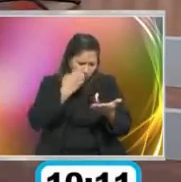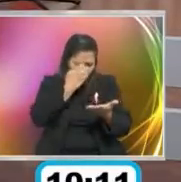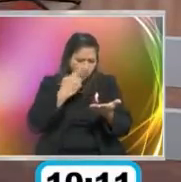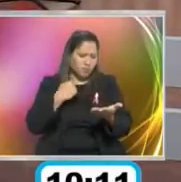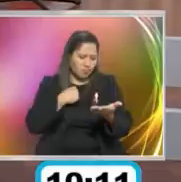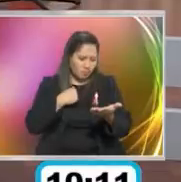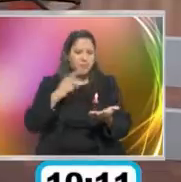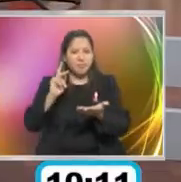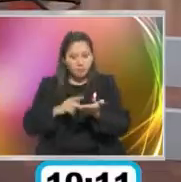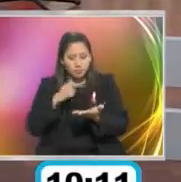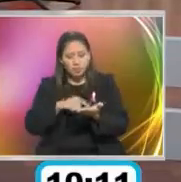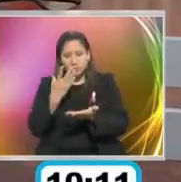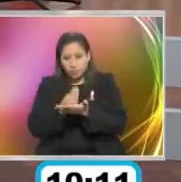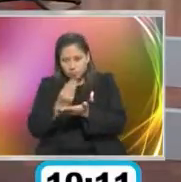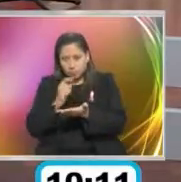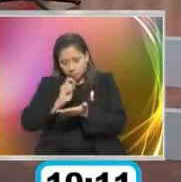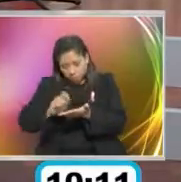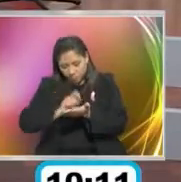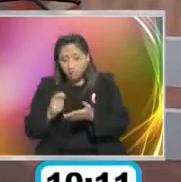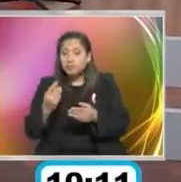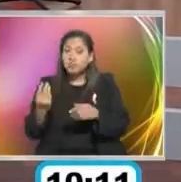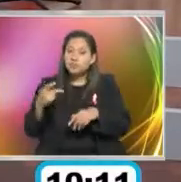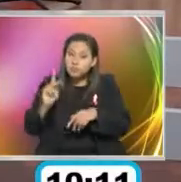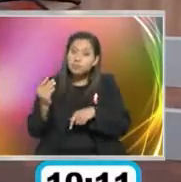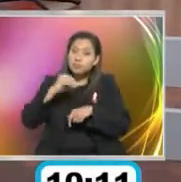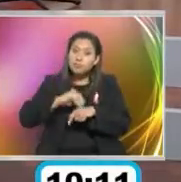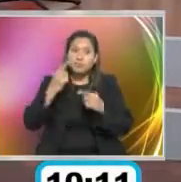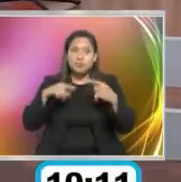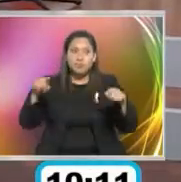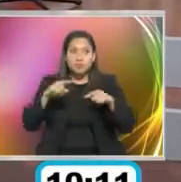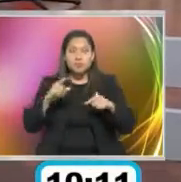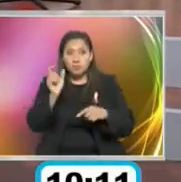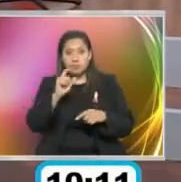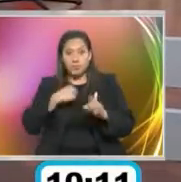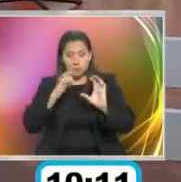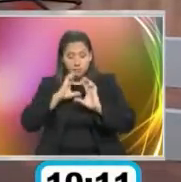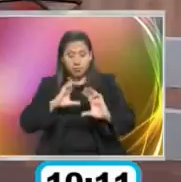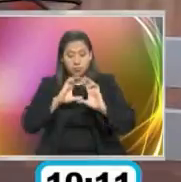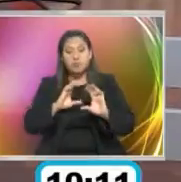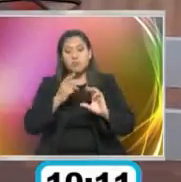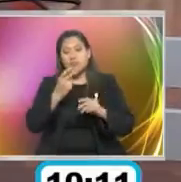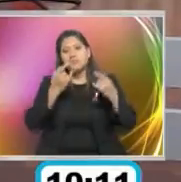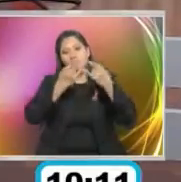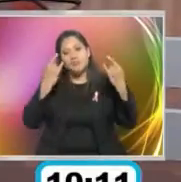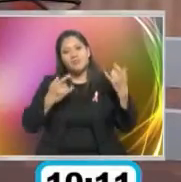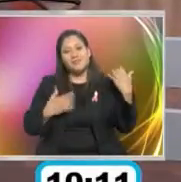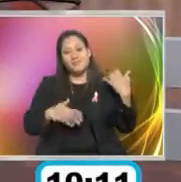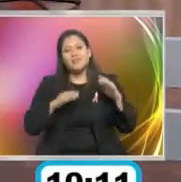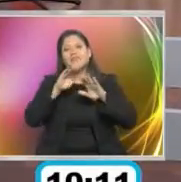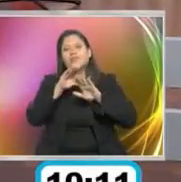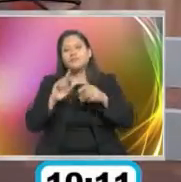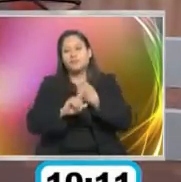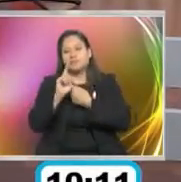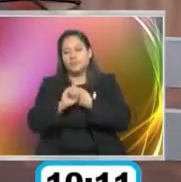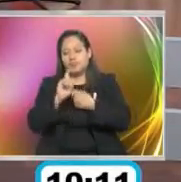a reescribir todo y le agrego música. Muy bien. Y ya cuando lo cantamos se hace pues un corrido, ¿no? Entonces a la gente